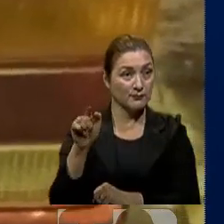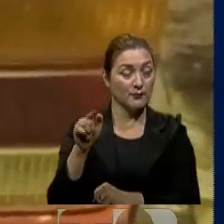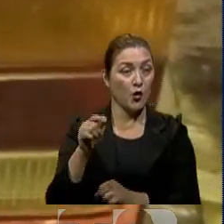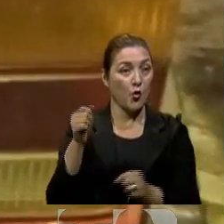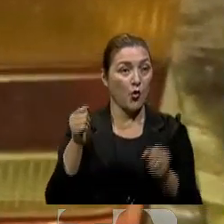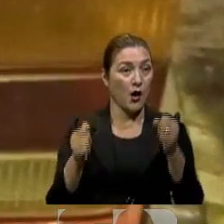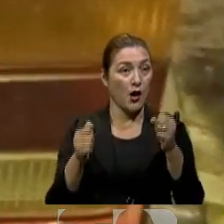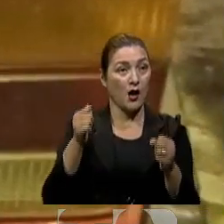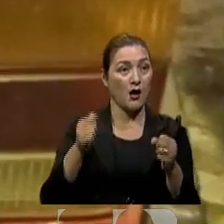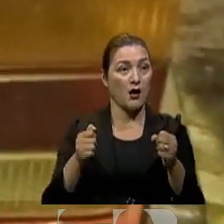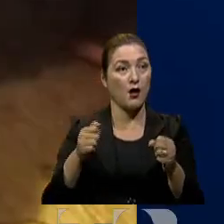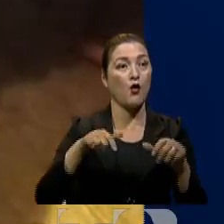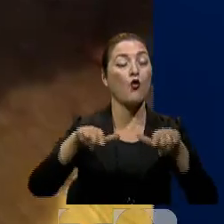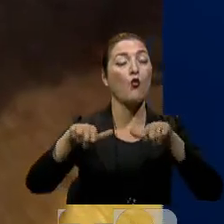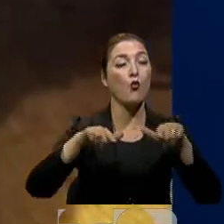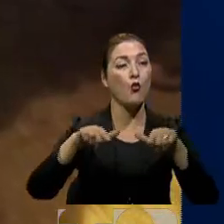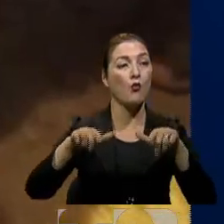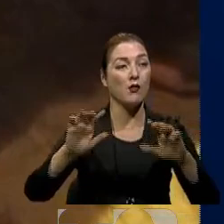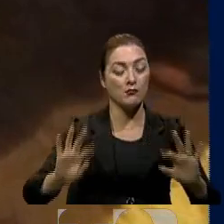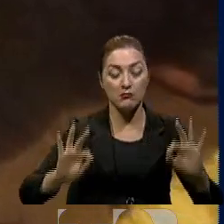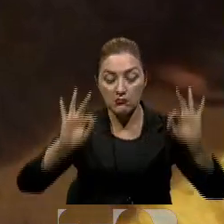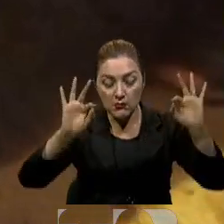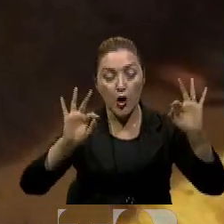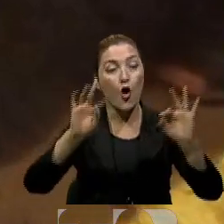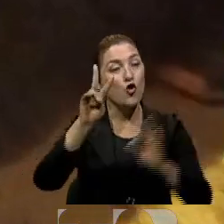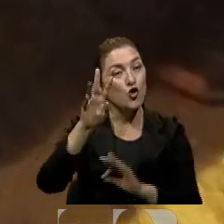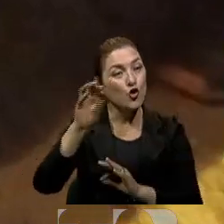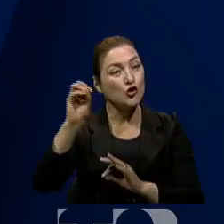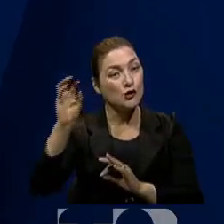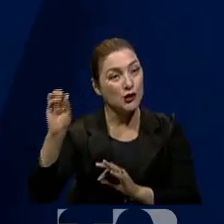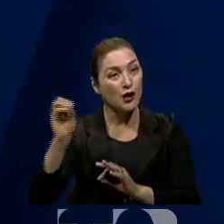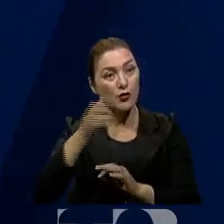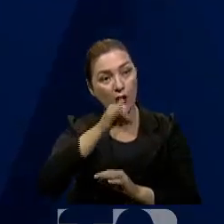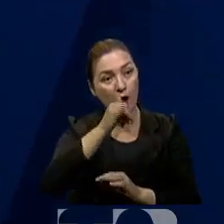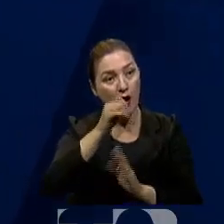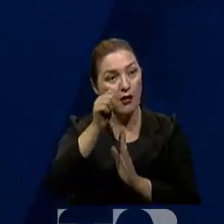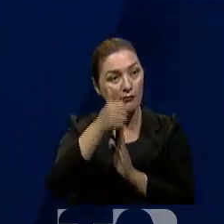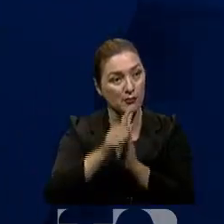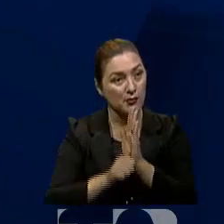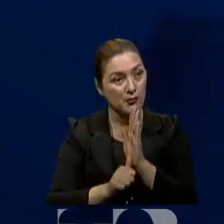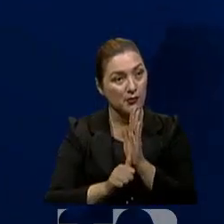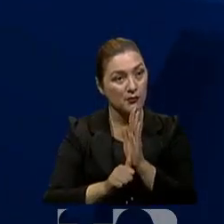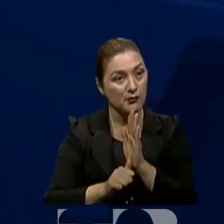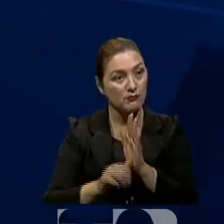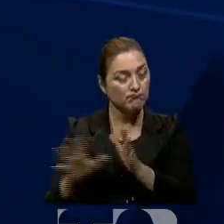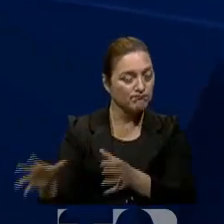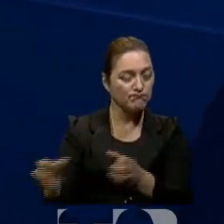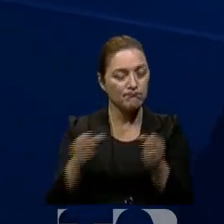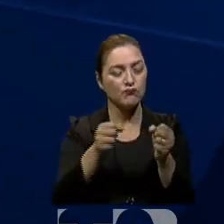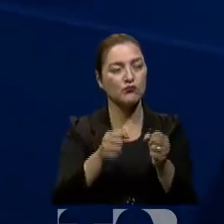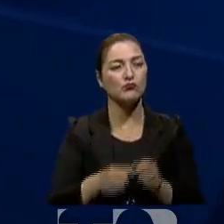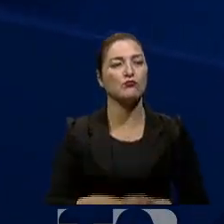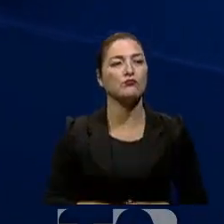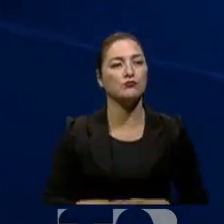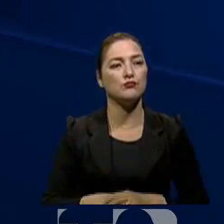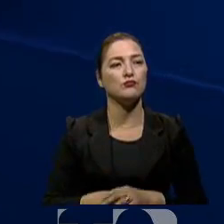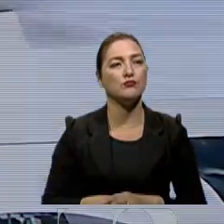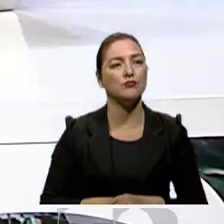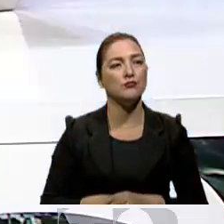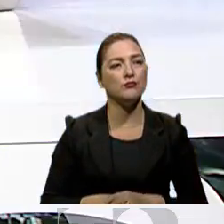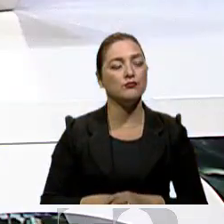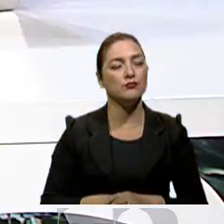a un vehículo parqueado en el sector con cerca de 200 litros de licor artesanal que fueron decomisados.